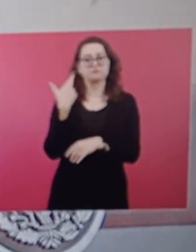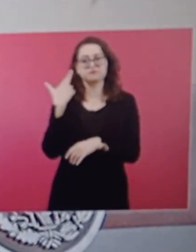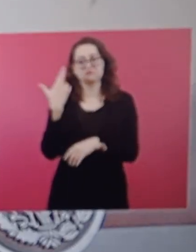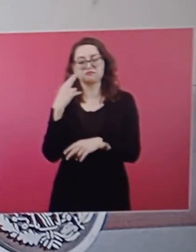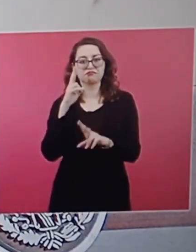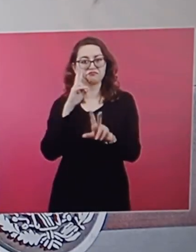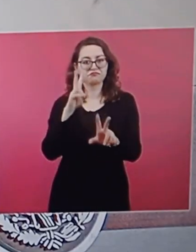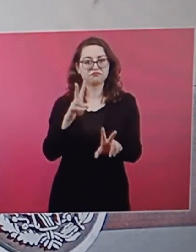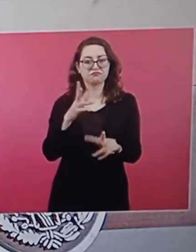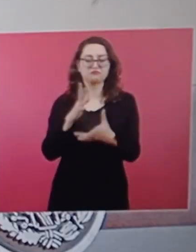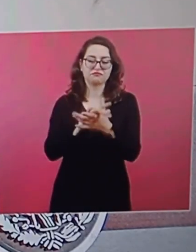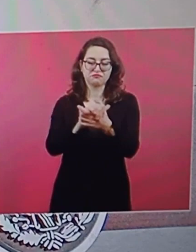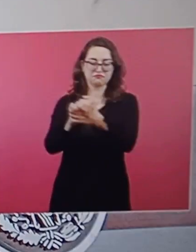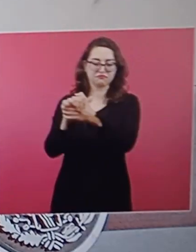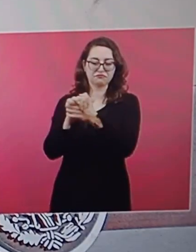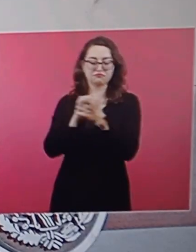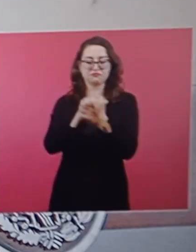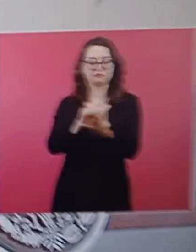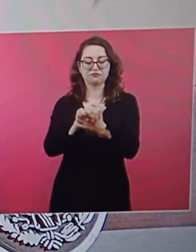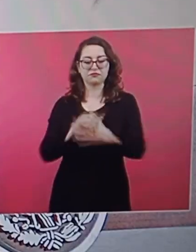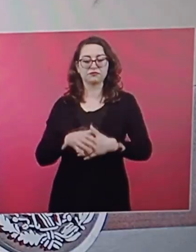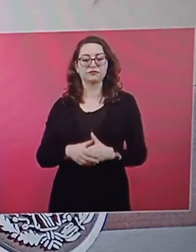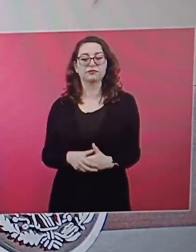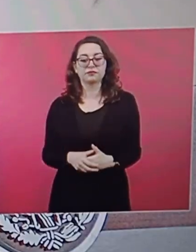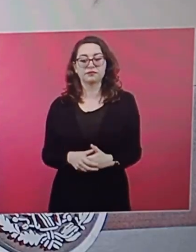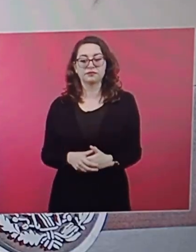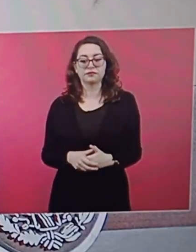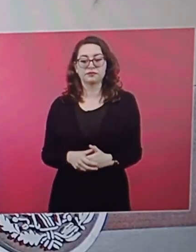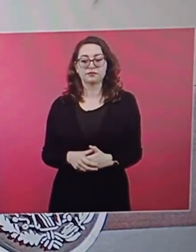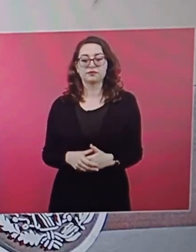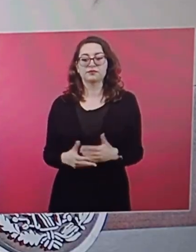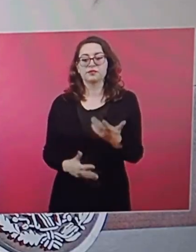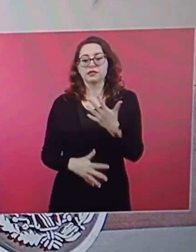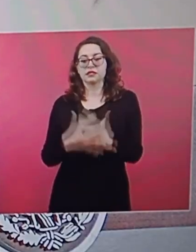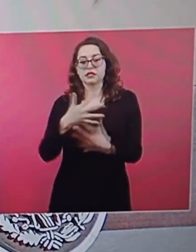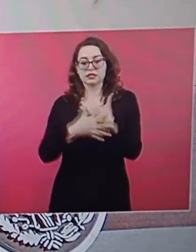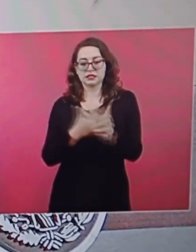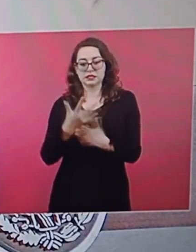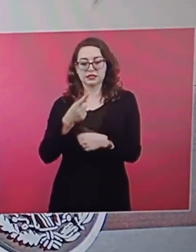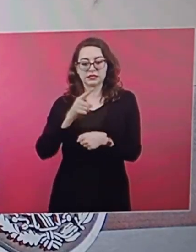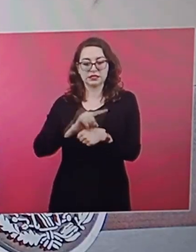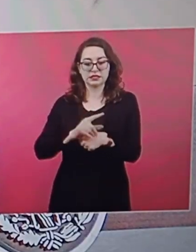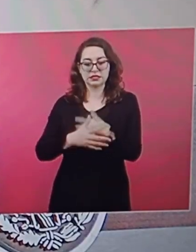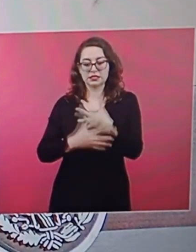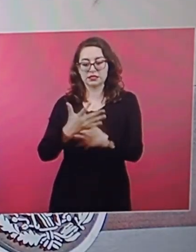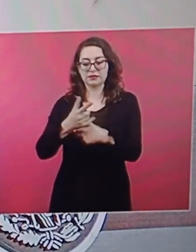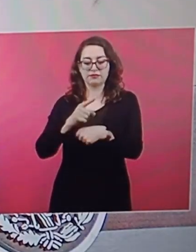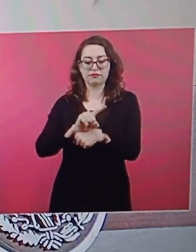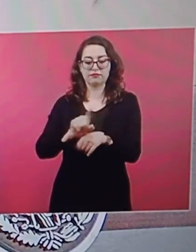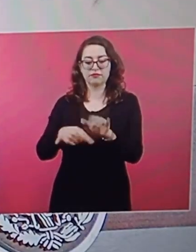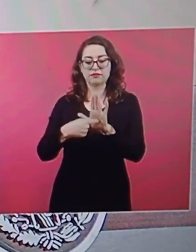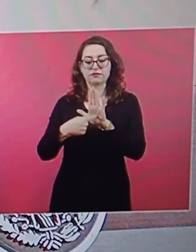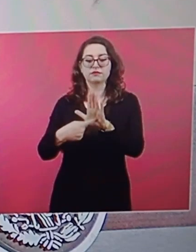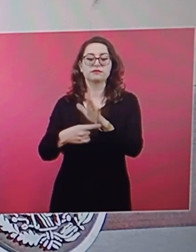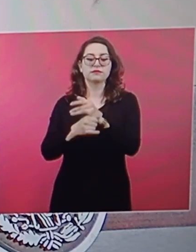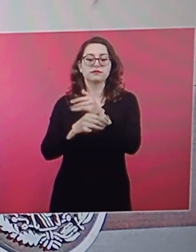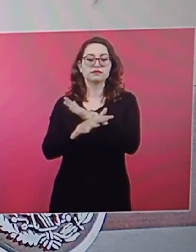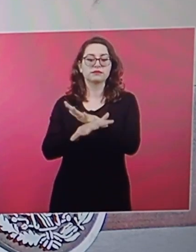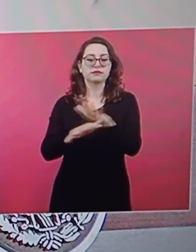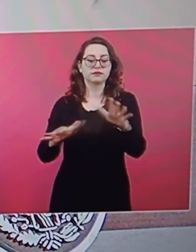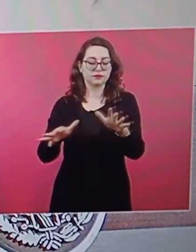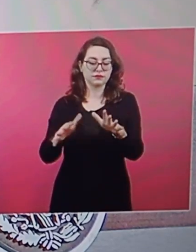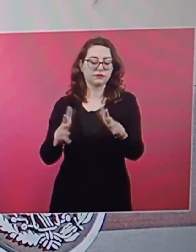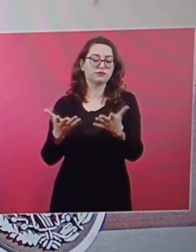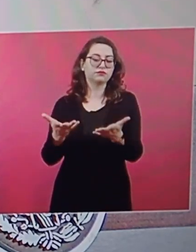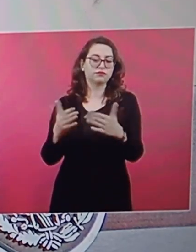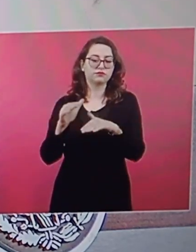al señor Diego Prieto. Hacemos cada 15 días de manera general y panorámica hablar